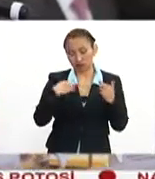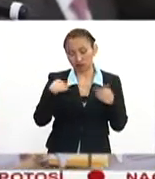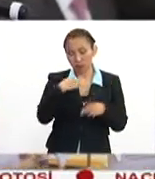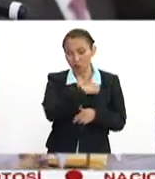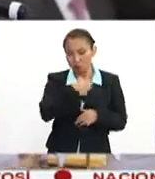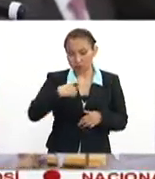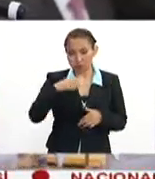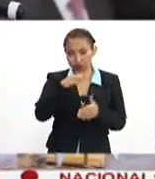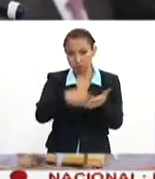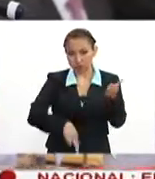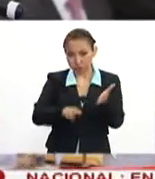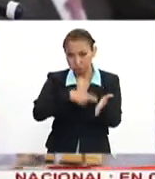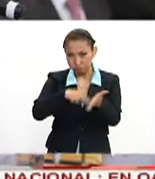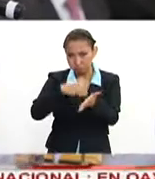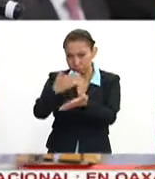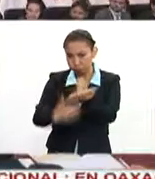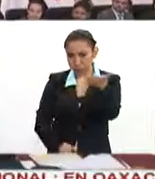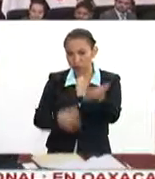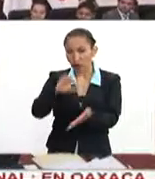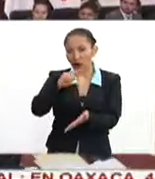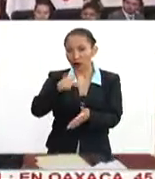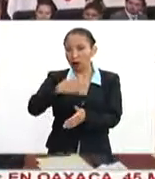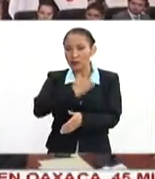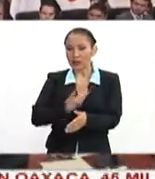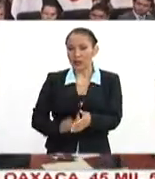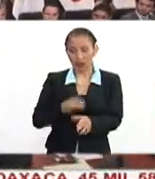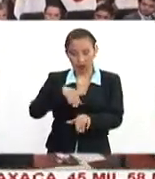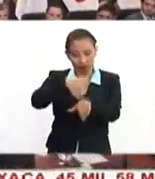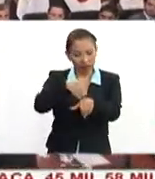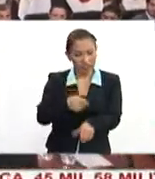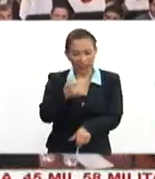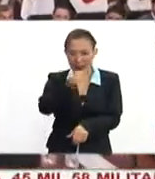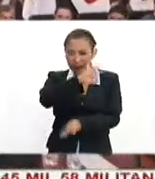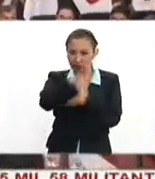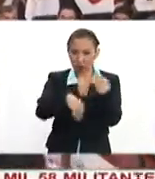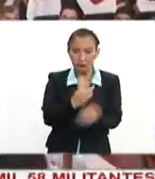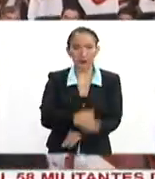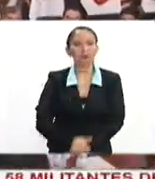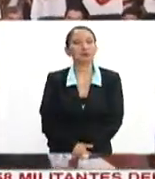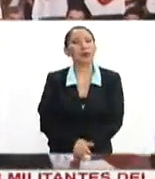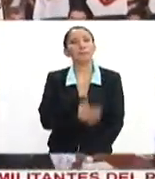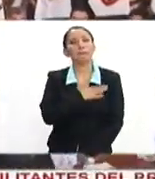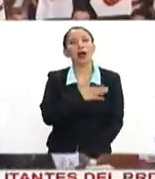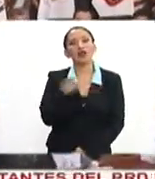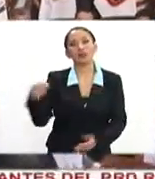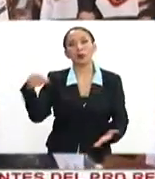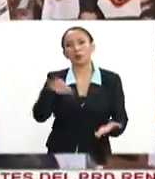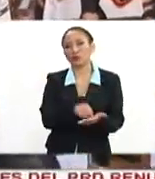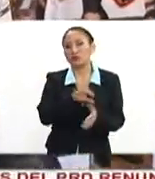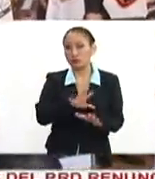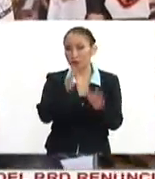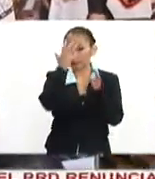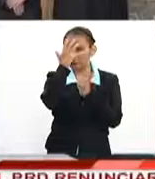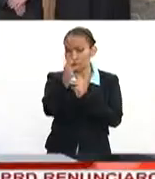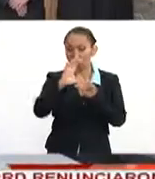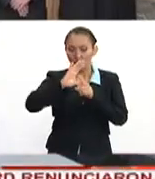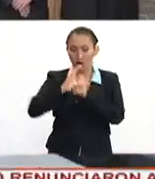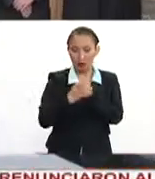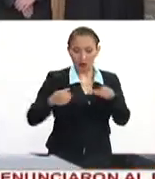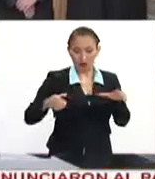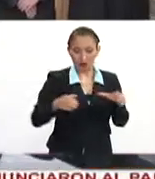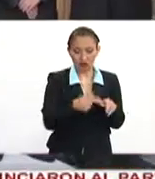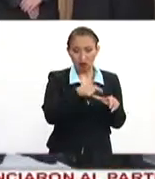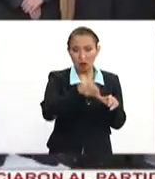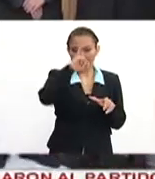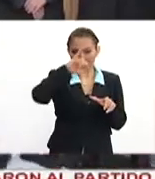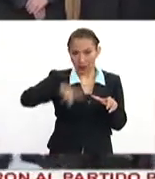anunciados por el presidente Enrique Peña Nieto y la CONAGO, se han cumplido casi todos. Bueno, pues se instaló de manera formal la comisión,